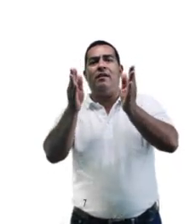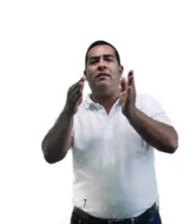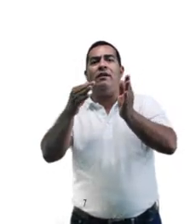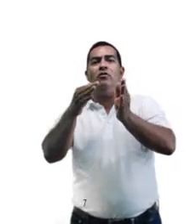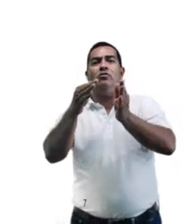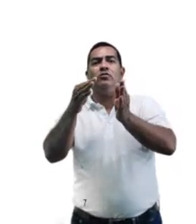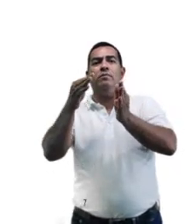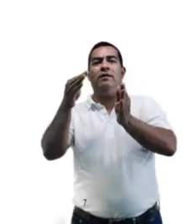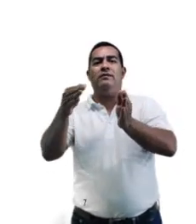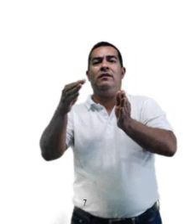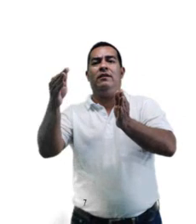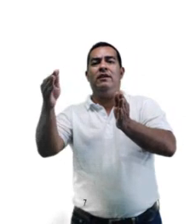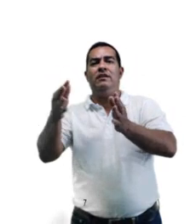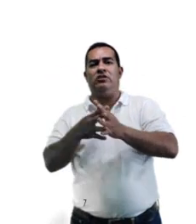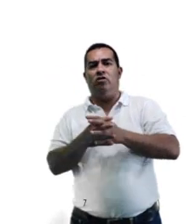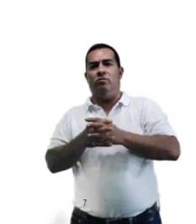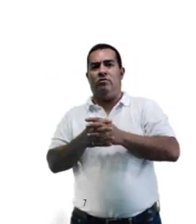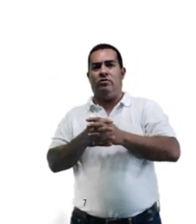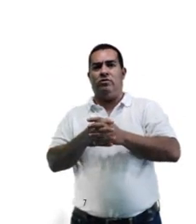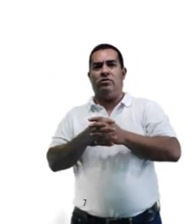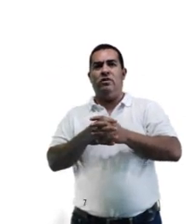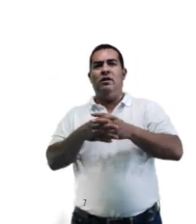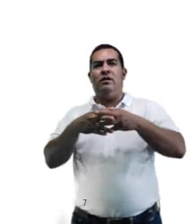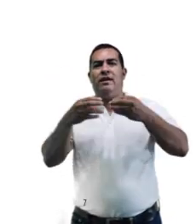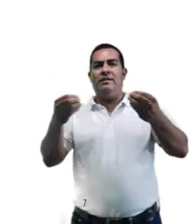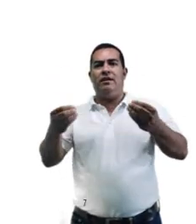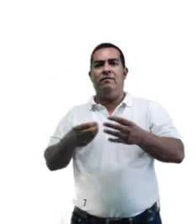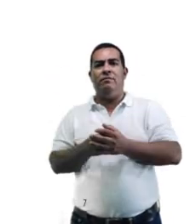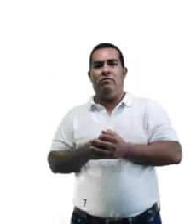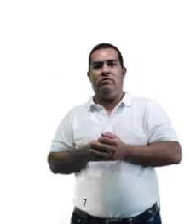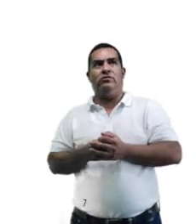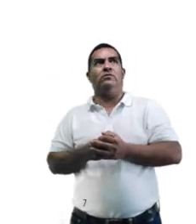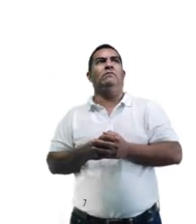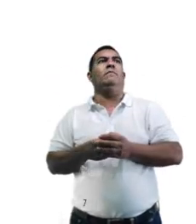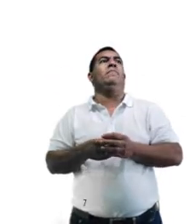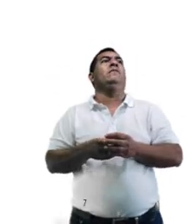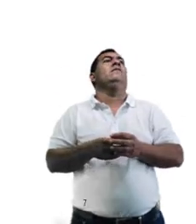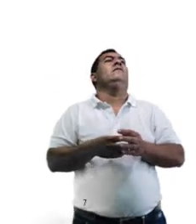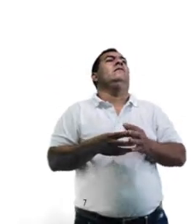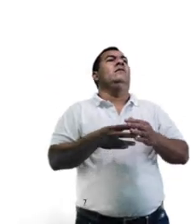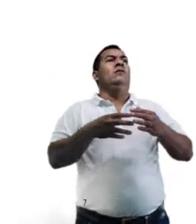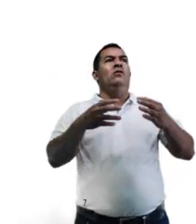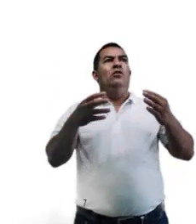Esa carta que nos va a decir quiénes somos, qué sabemos.